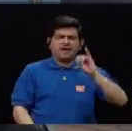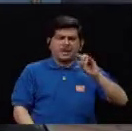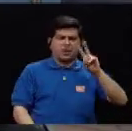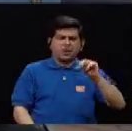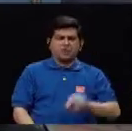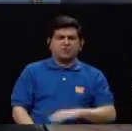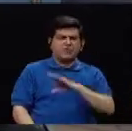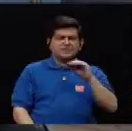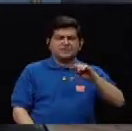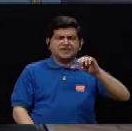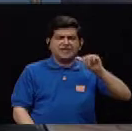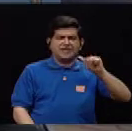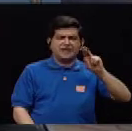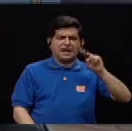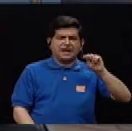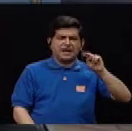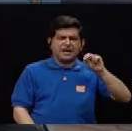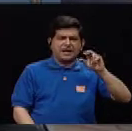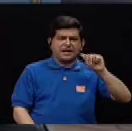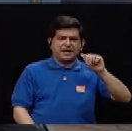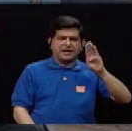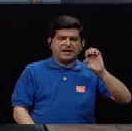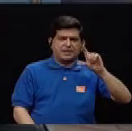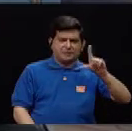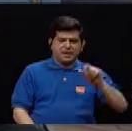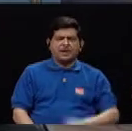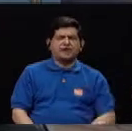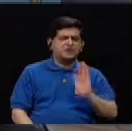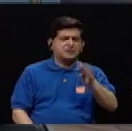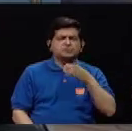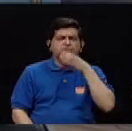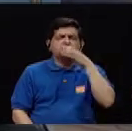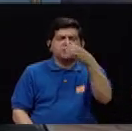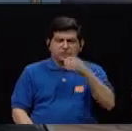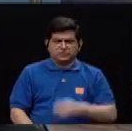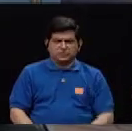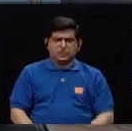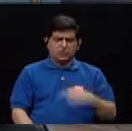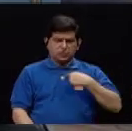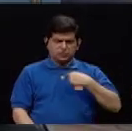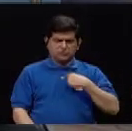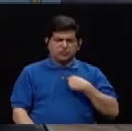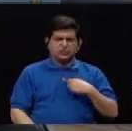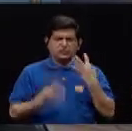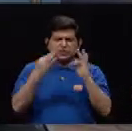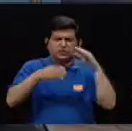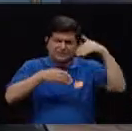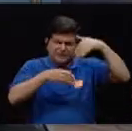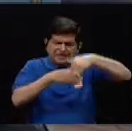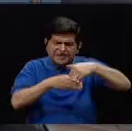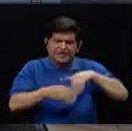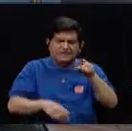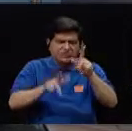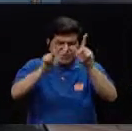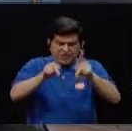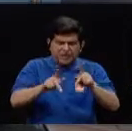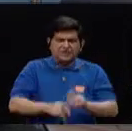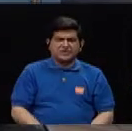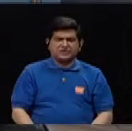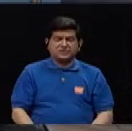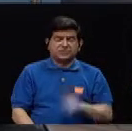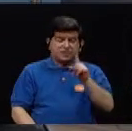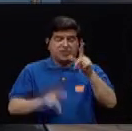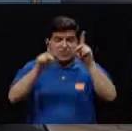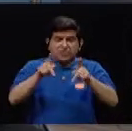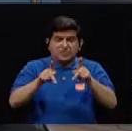y Anabel con su experiencia y sus consejos. Y yo metiéndome mucho como en ese personaje de la